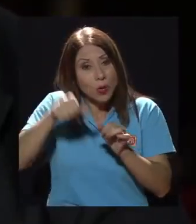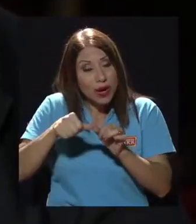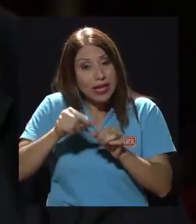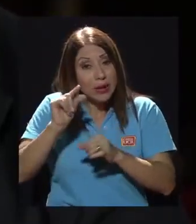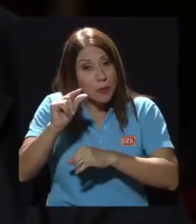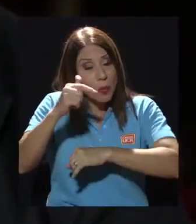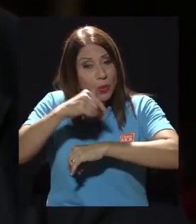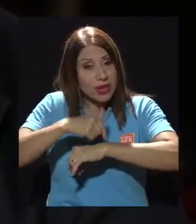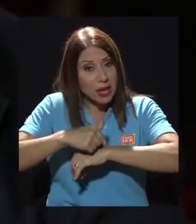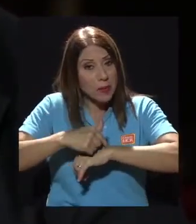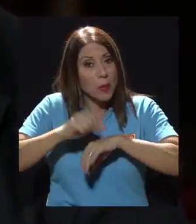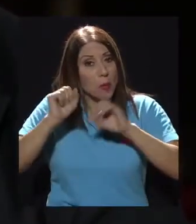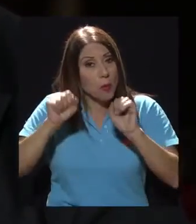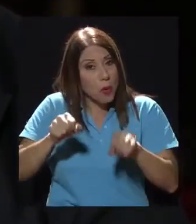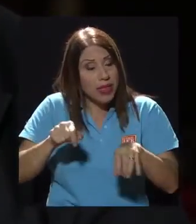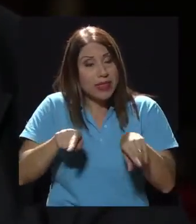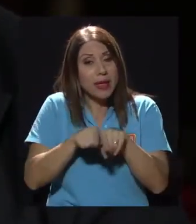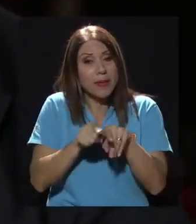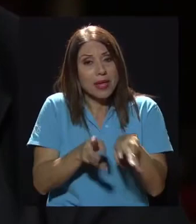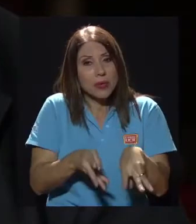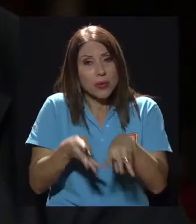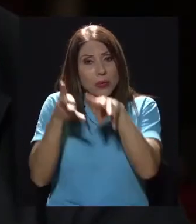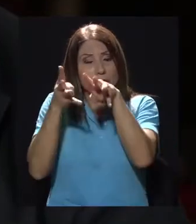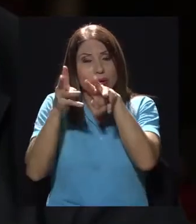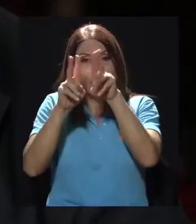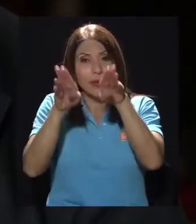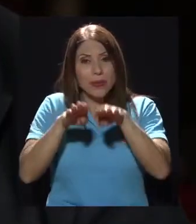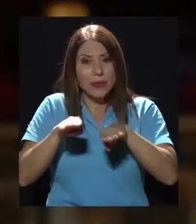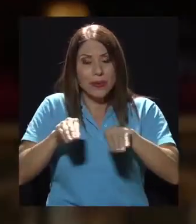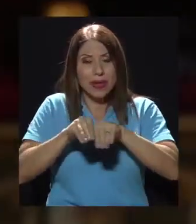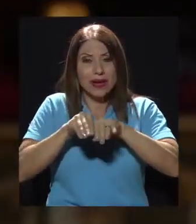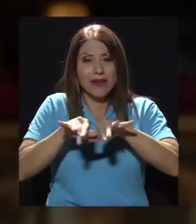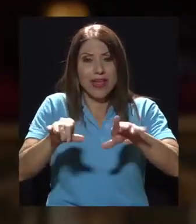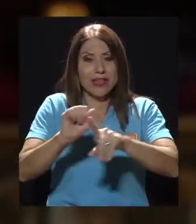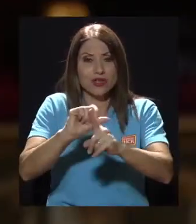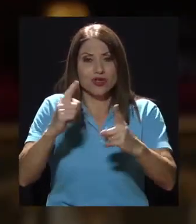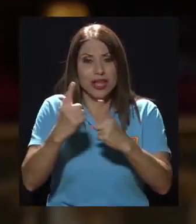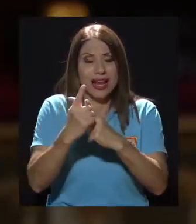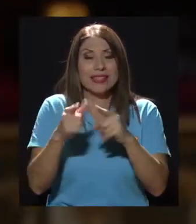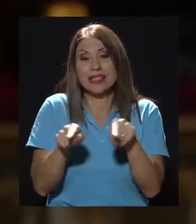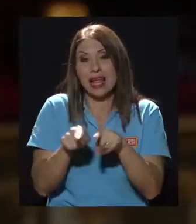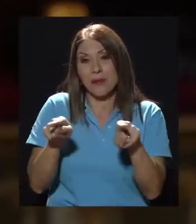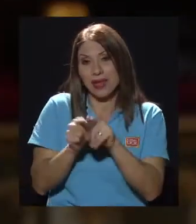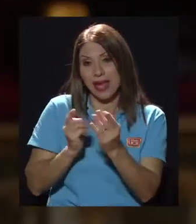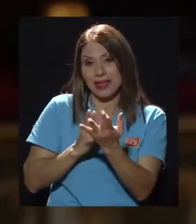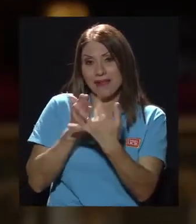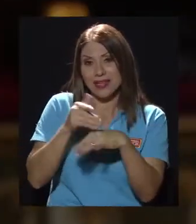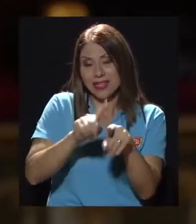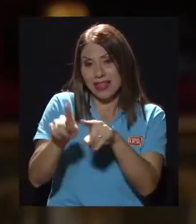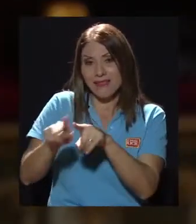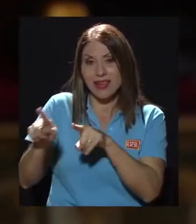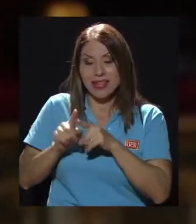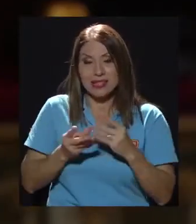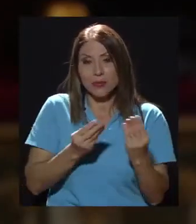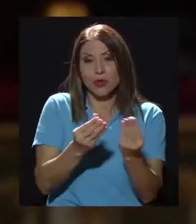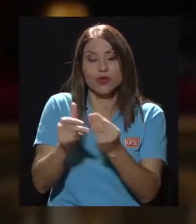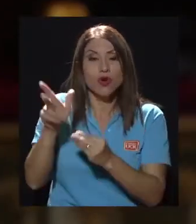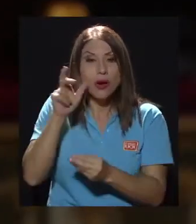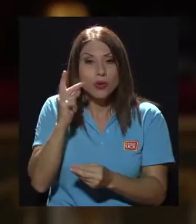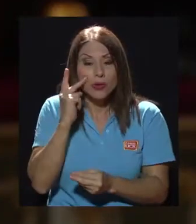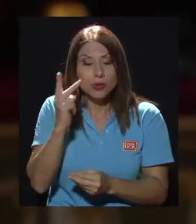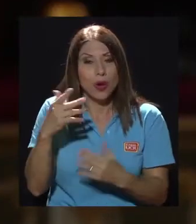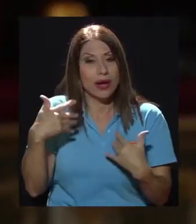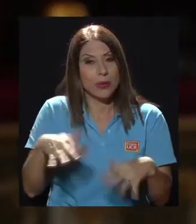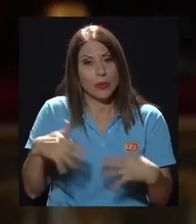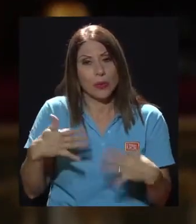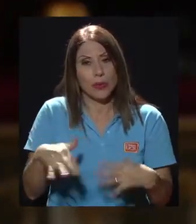un acceso en las redes sociales y en los canales más importantes de producción audiovisual, que creo que es fundamental. Así que yo quisiera